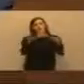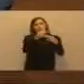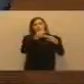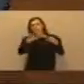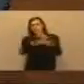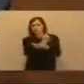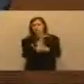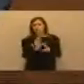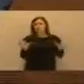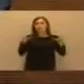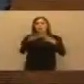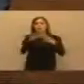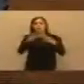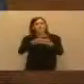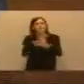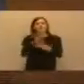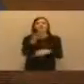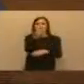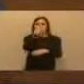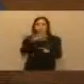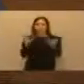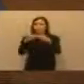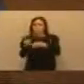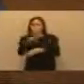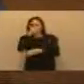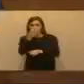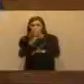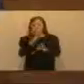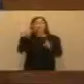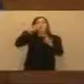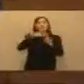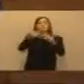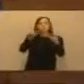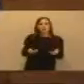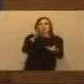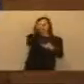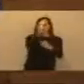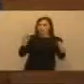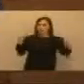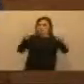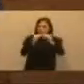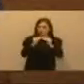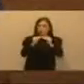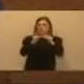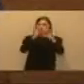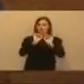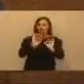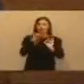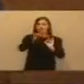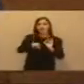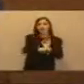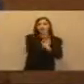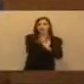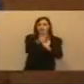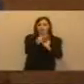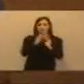todos menos el Partido Socialista, con la finalidad de establecer una posición común en torno a esta cuestión y cuya aprobación, en aquel